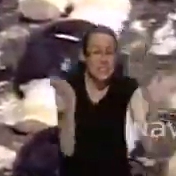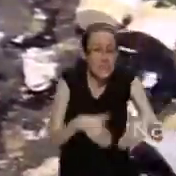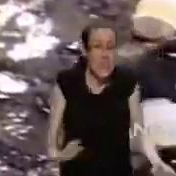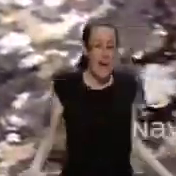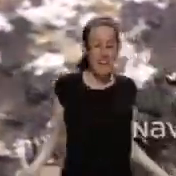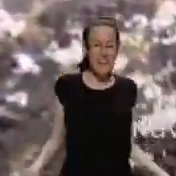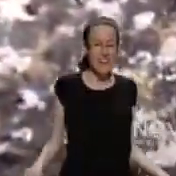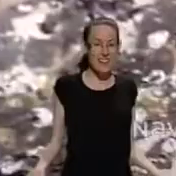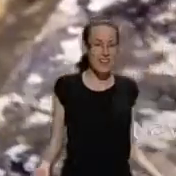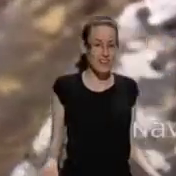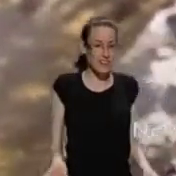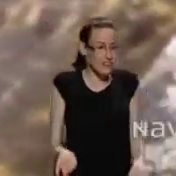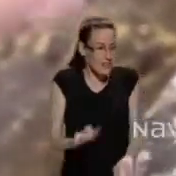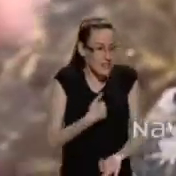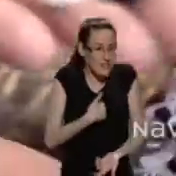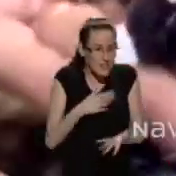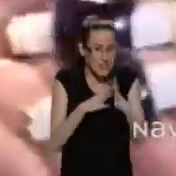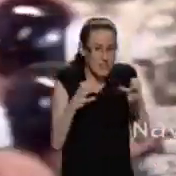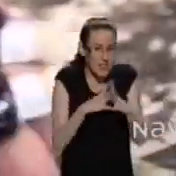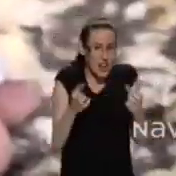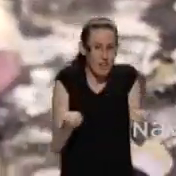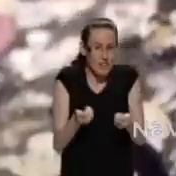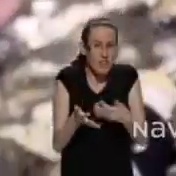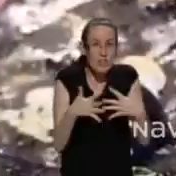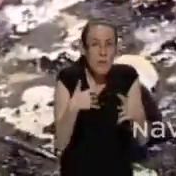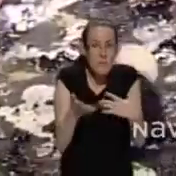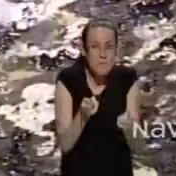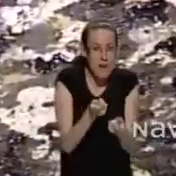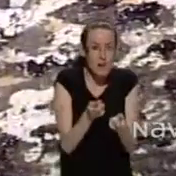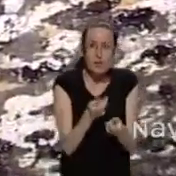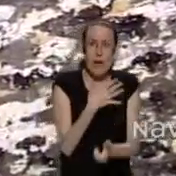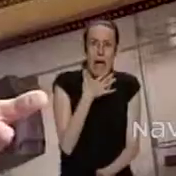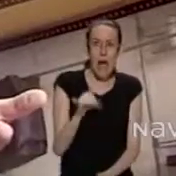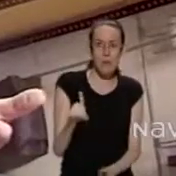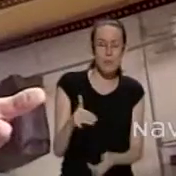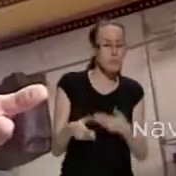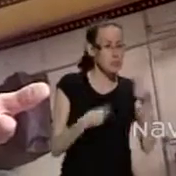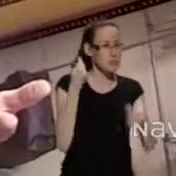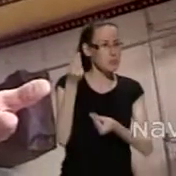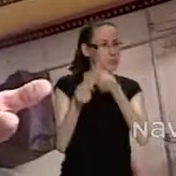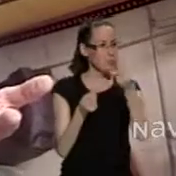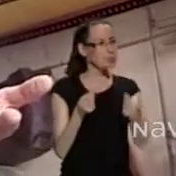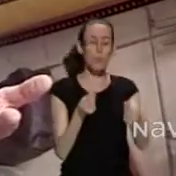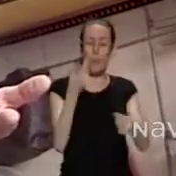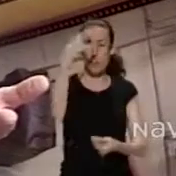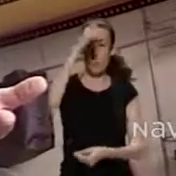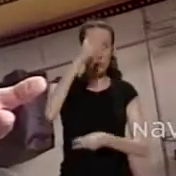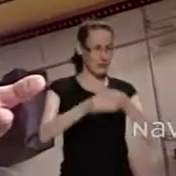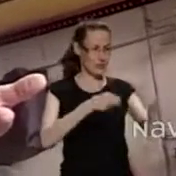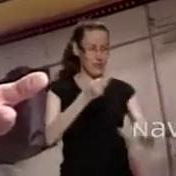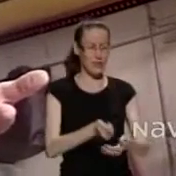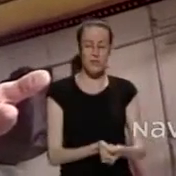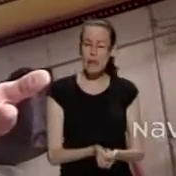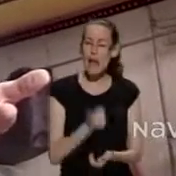Y como yo de guarnicionero, pues he trabajado mucho, pues pensé en esto, pensé en dedicarme a esto. ¿Algún conocimiento